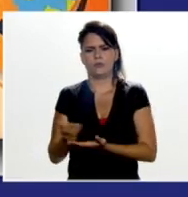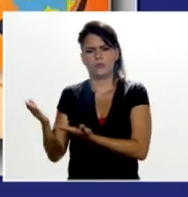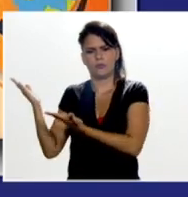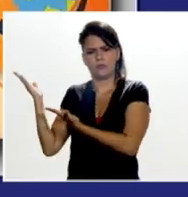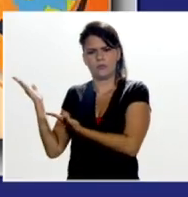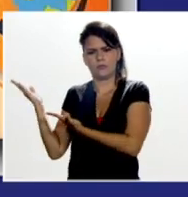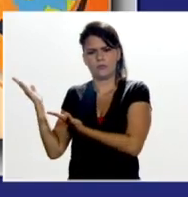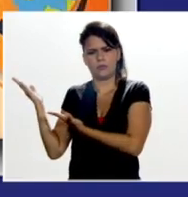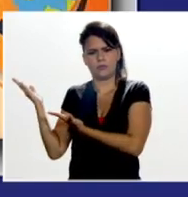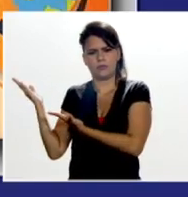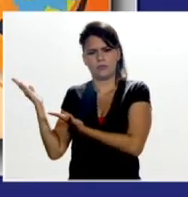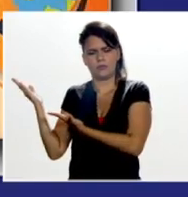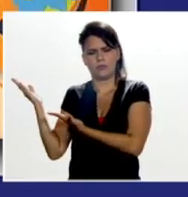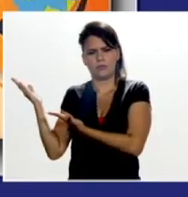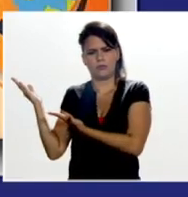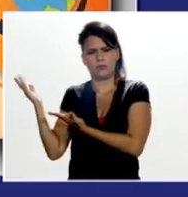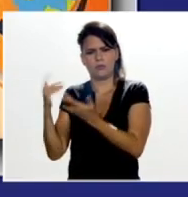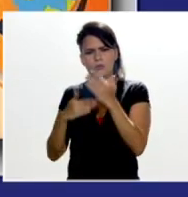sobre 7